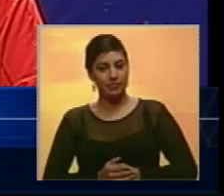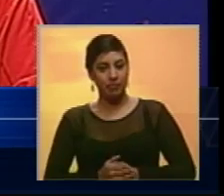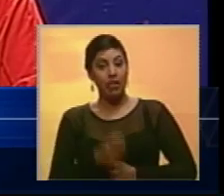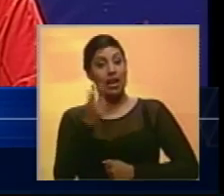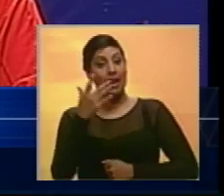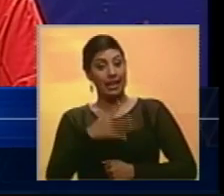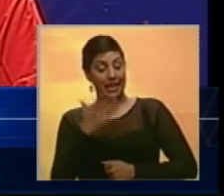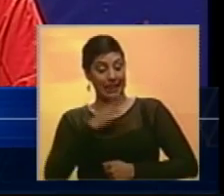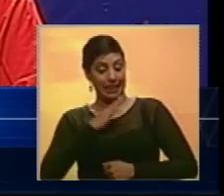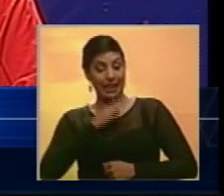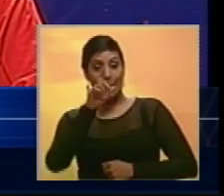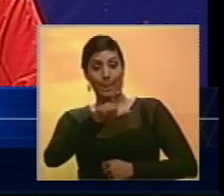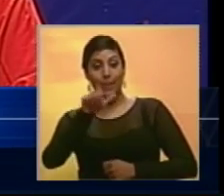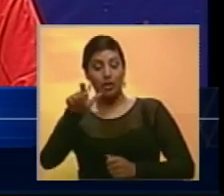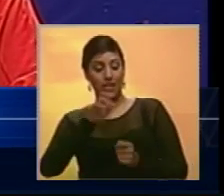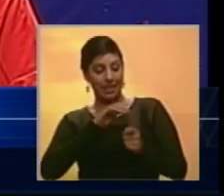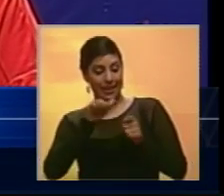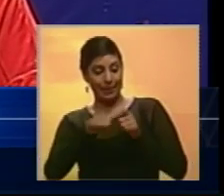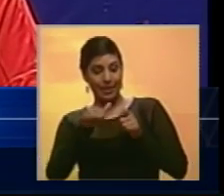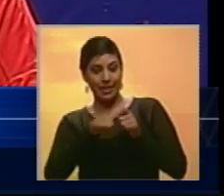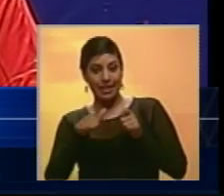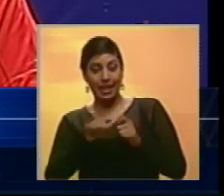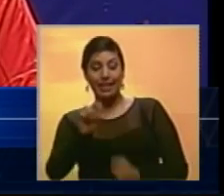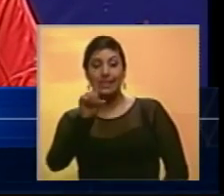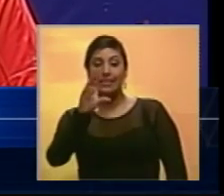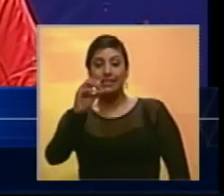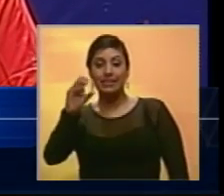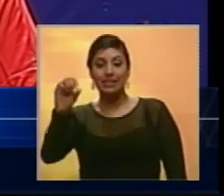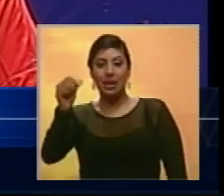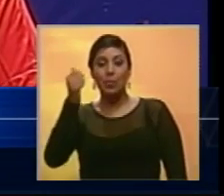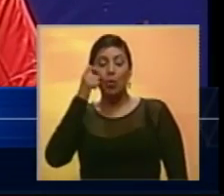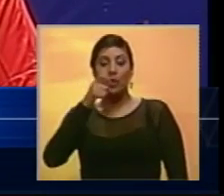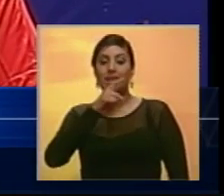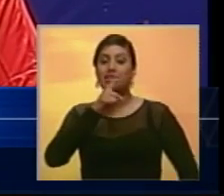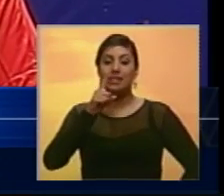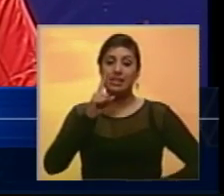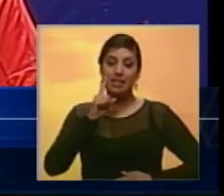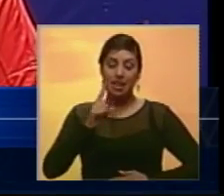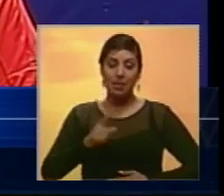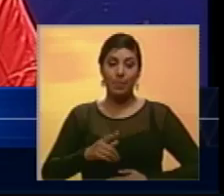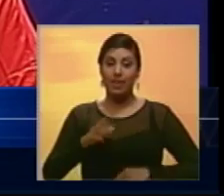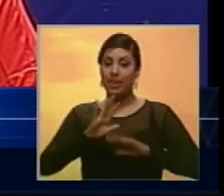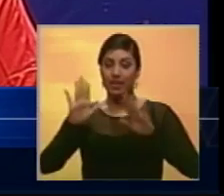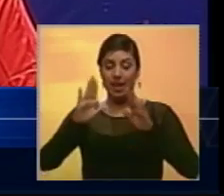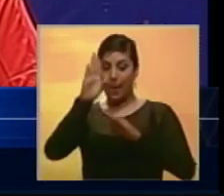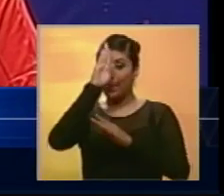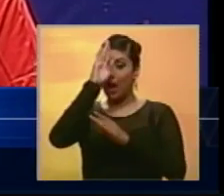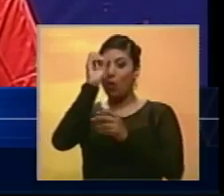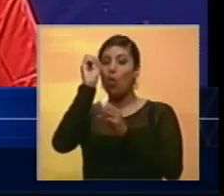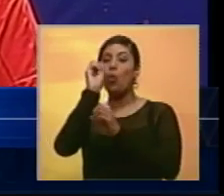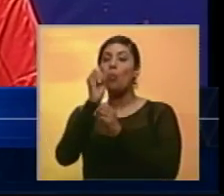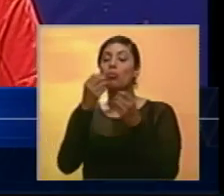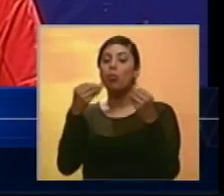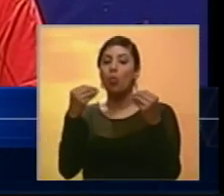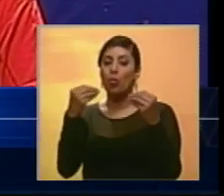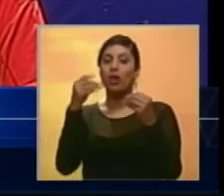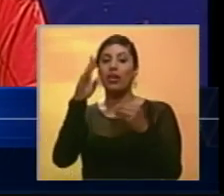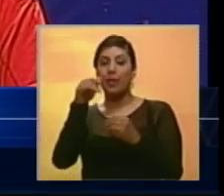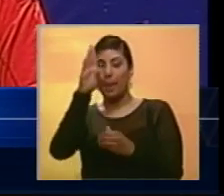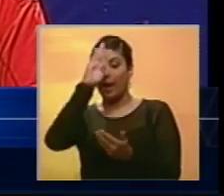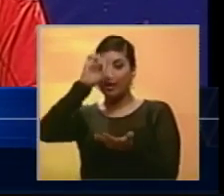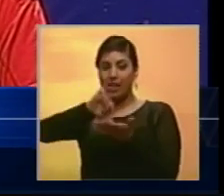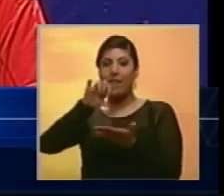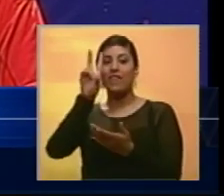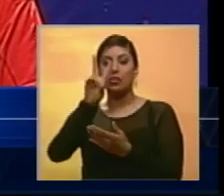quienes posean billetes de 100 bolívares lo declaren ante la banca pública y ante el Banco